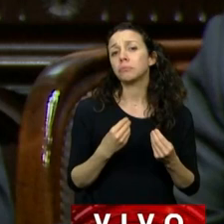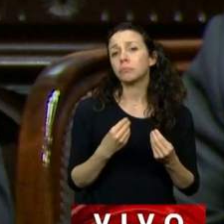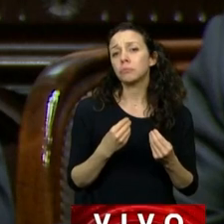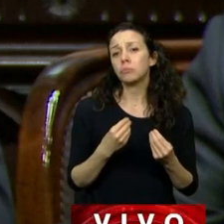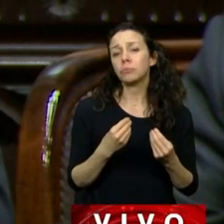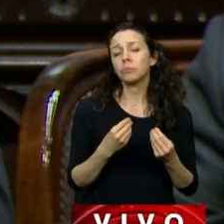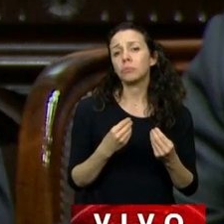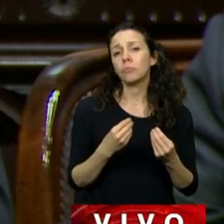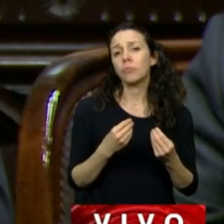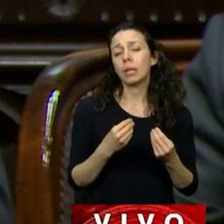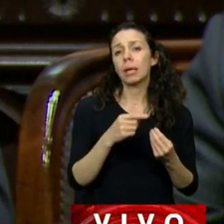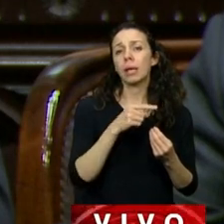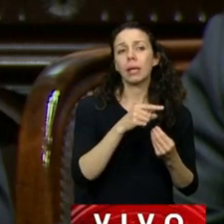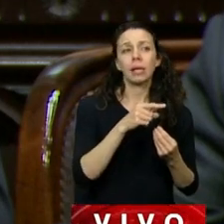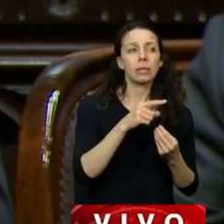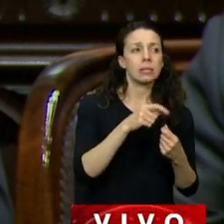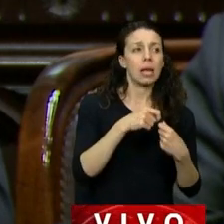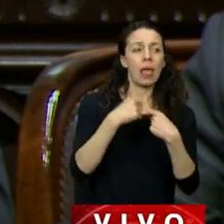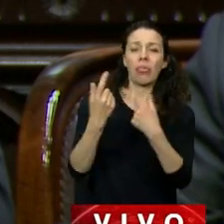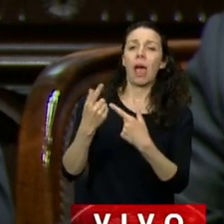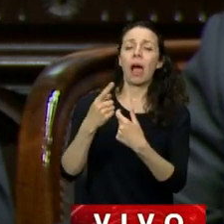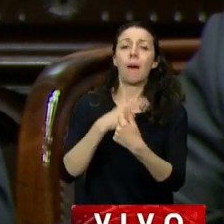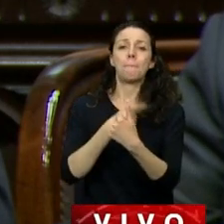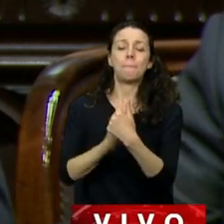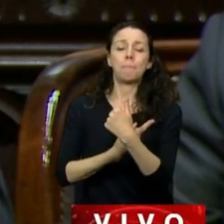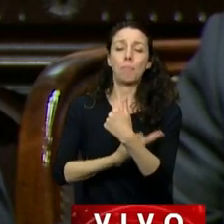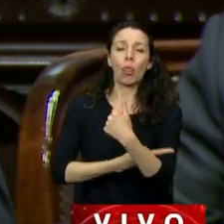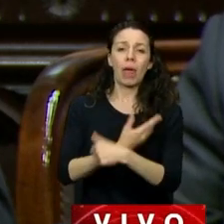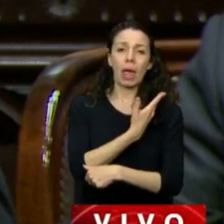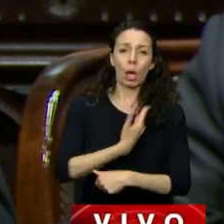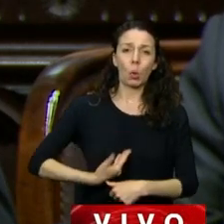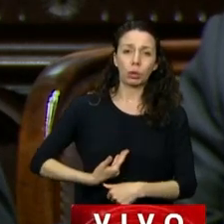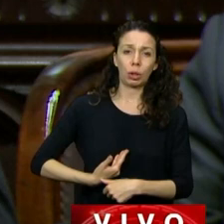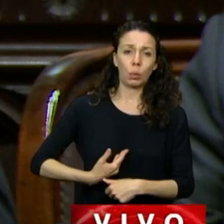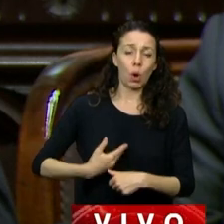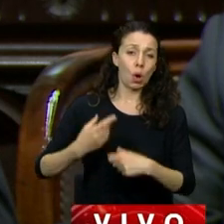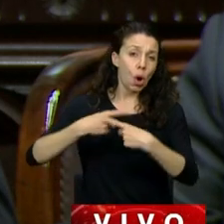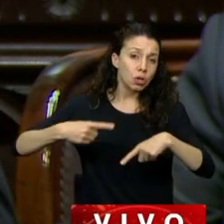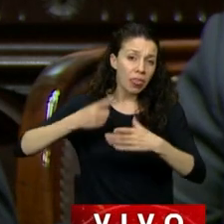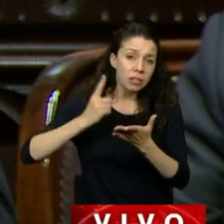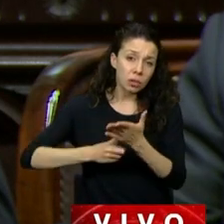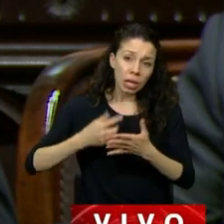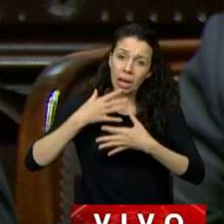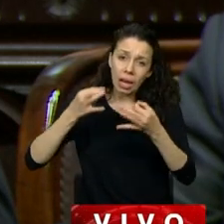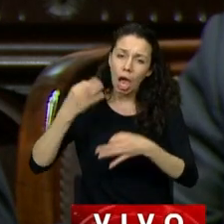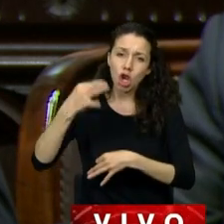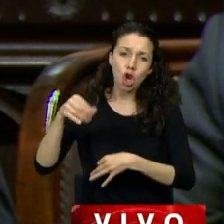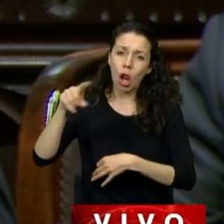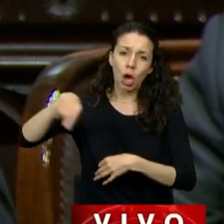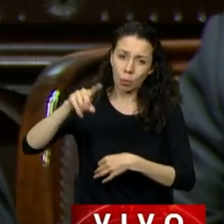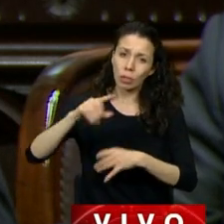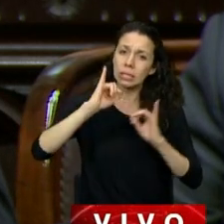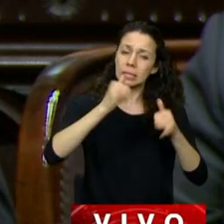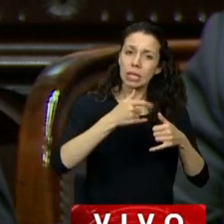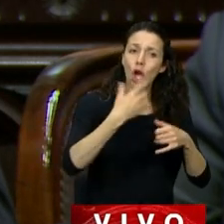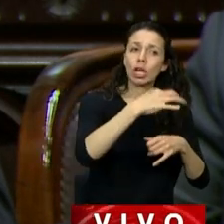estamos transfiriendo al Ejecutivo decisiones que corresponden al Legislativo y particularmente esta Cámara